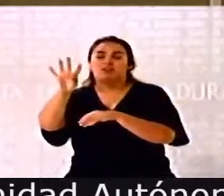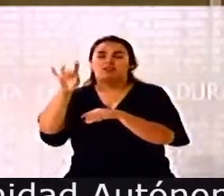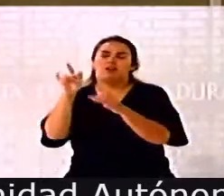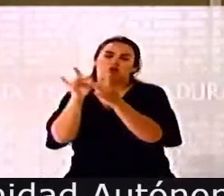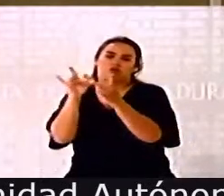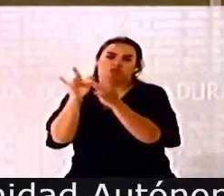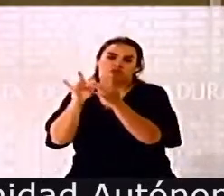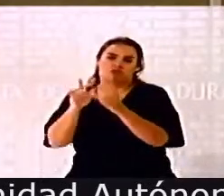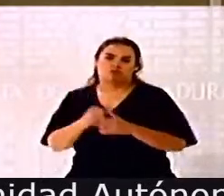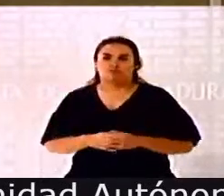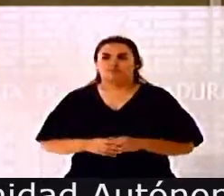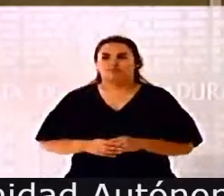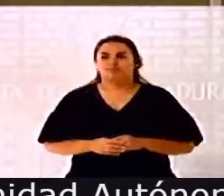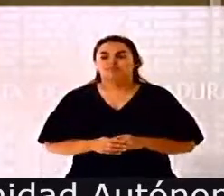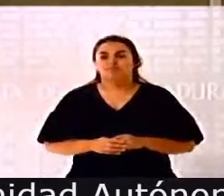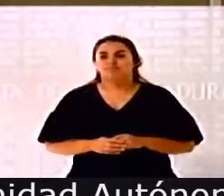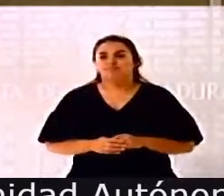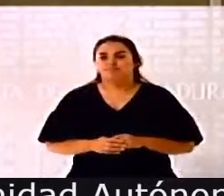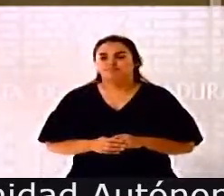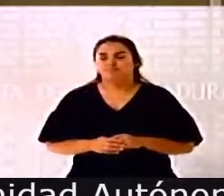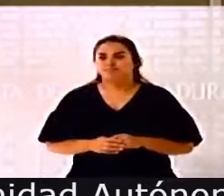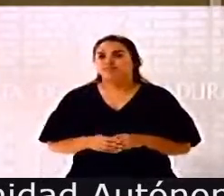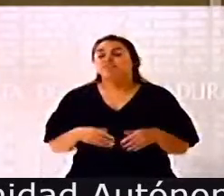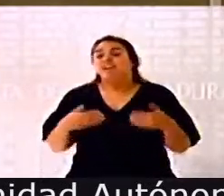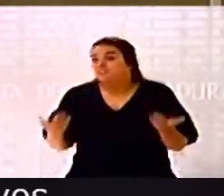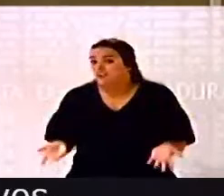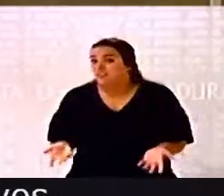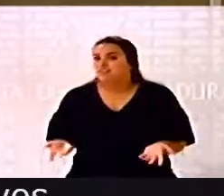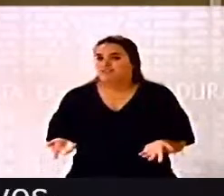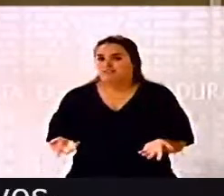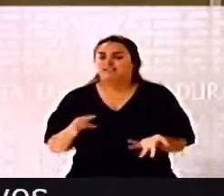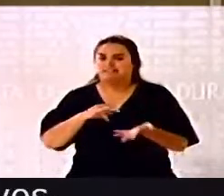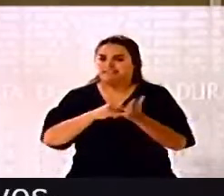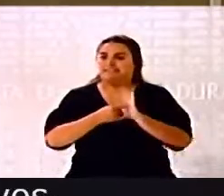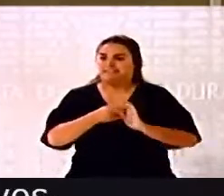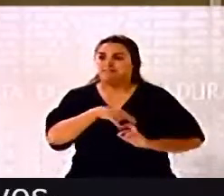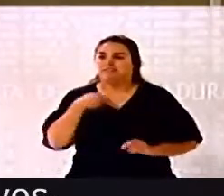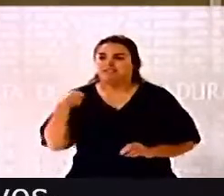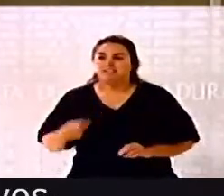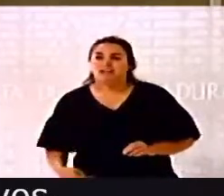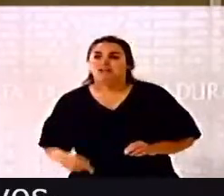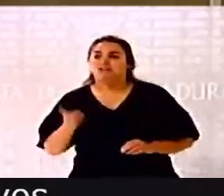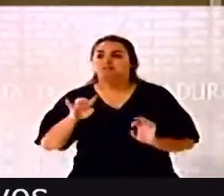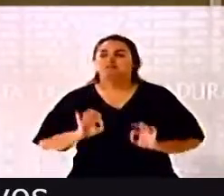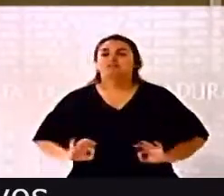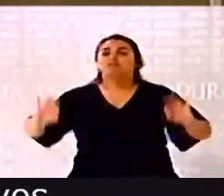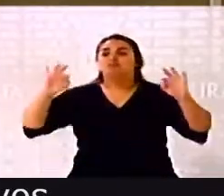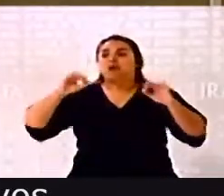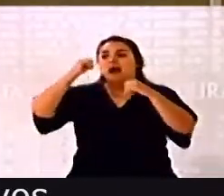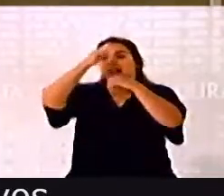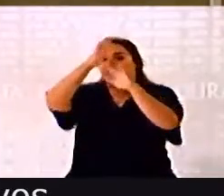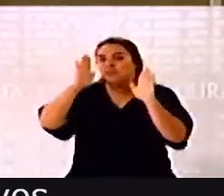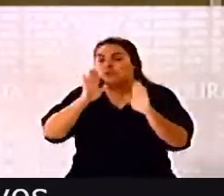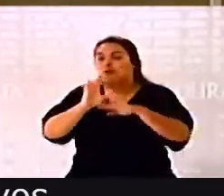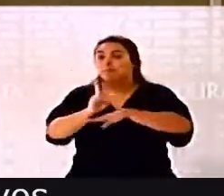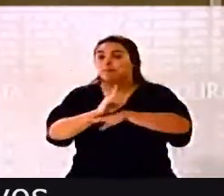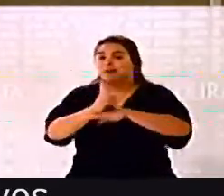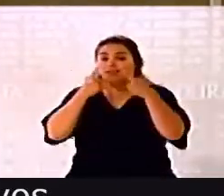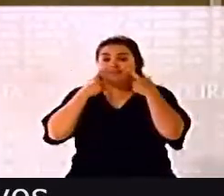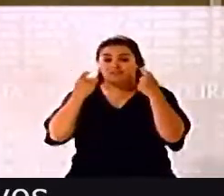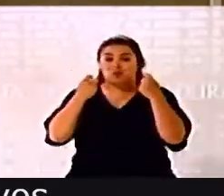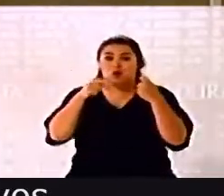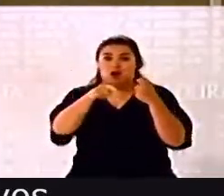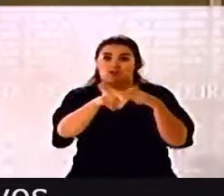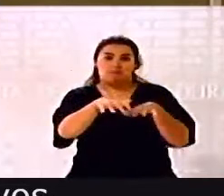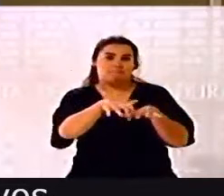positivos. Lo cual, el sistema sanitario y, en concreto, la atención primaria de salud, que es donde están la mayoría de